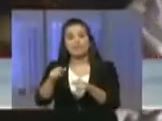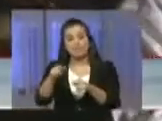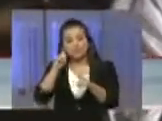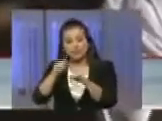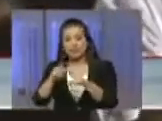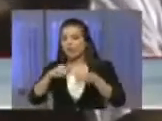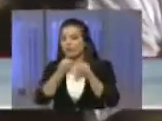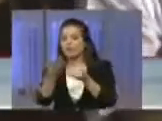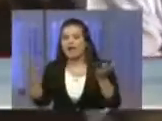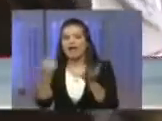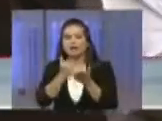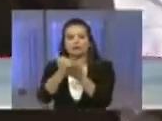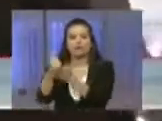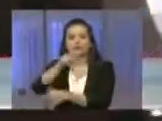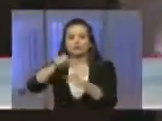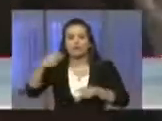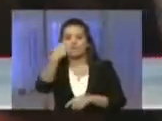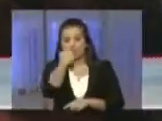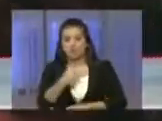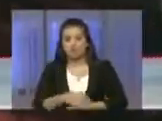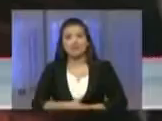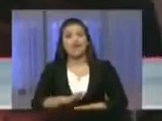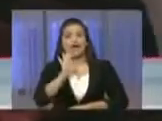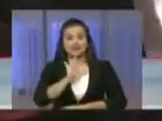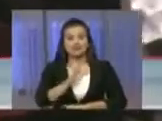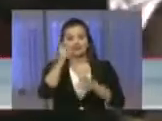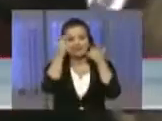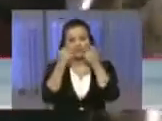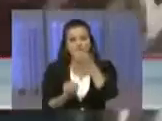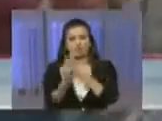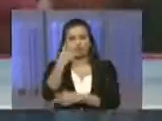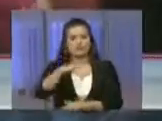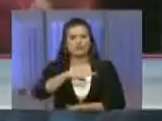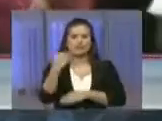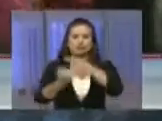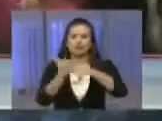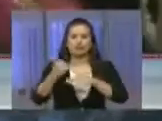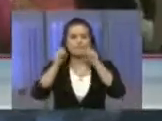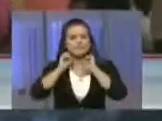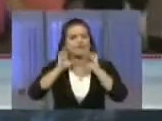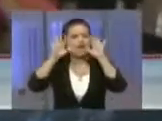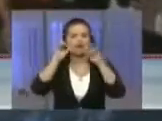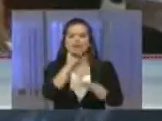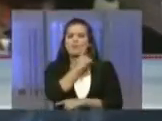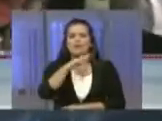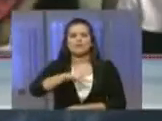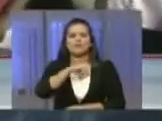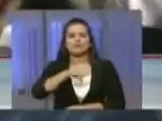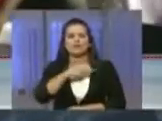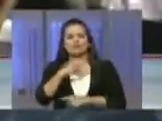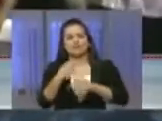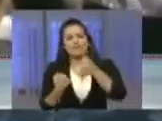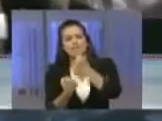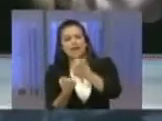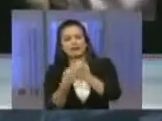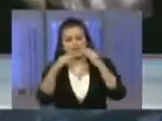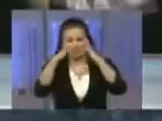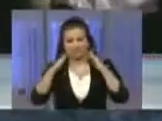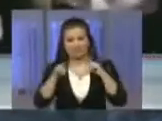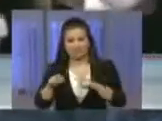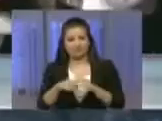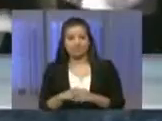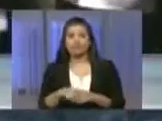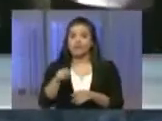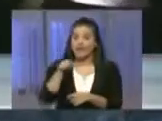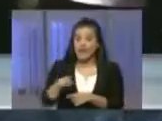de la pobreza y es lo que donde Chávez creó esta institución hermosa este milagro que llaman base de misiones establecernos en